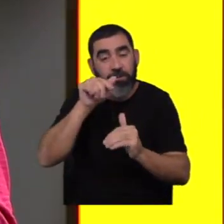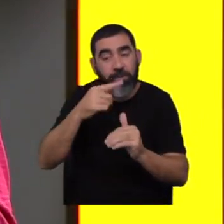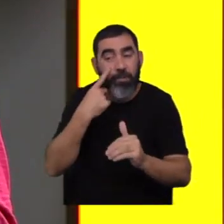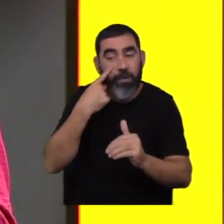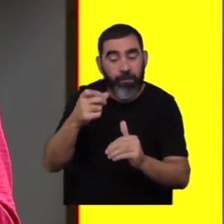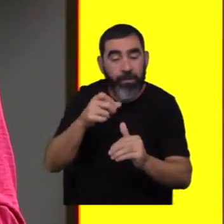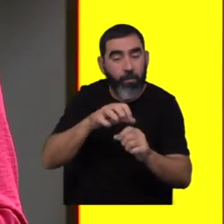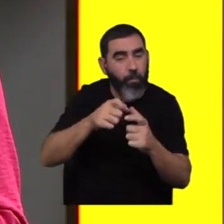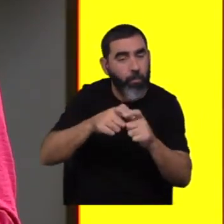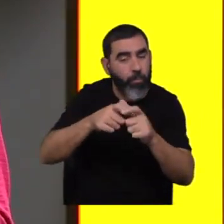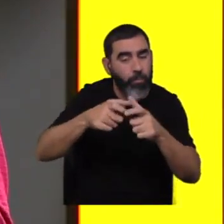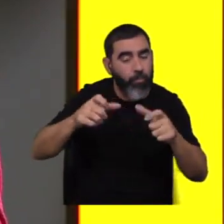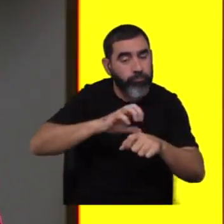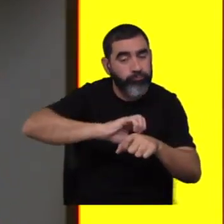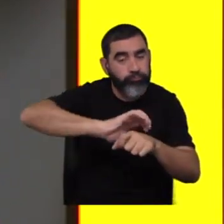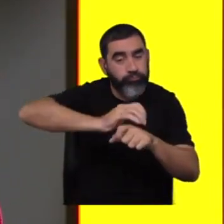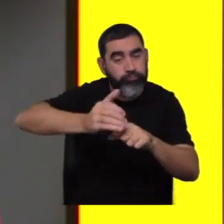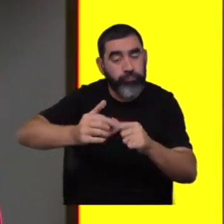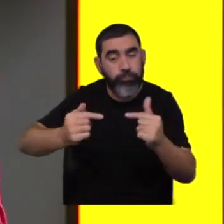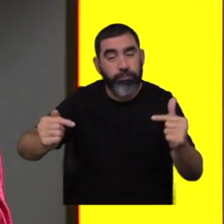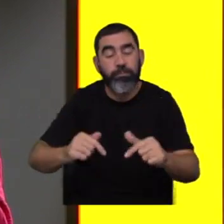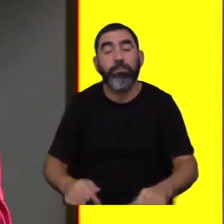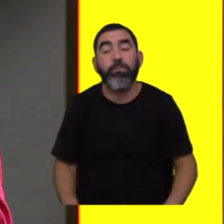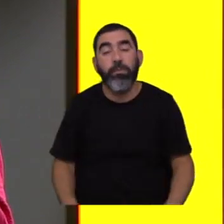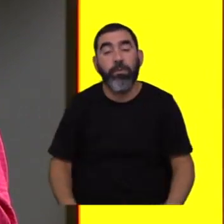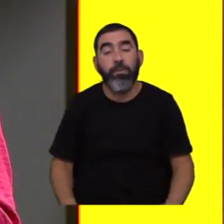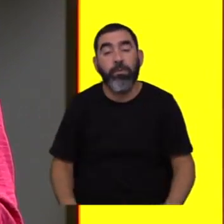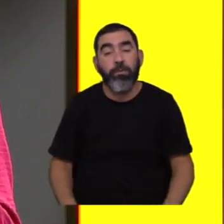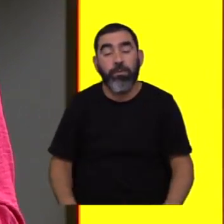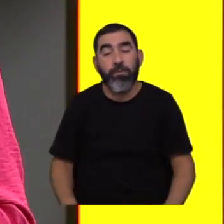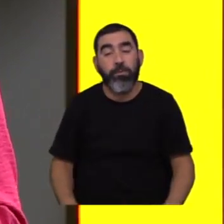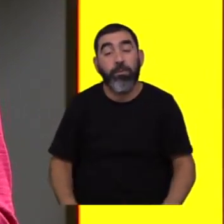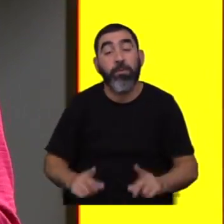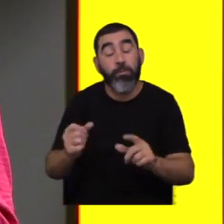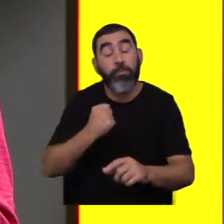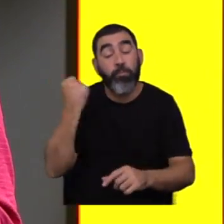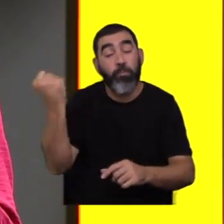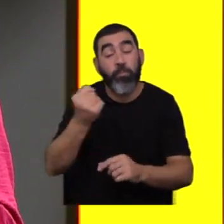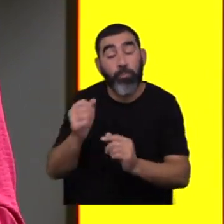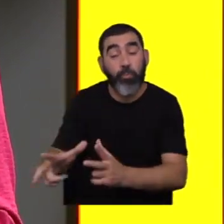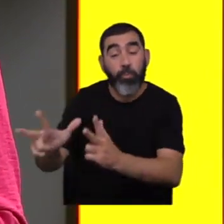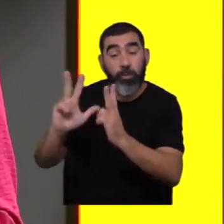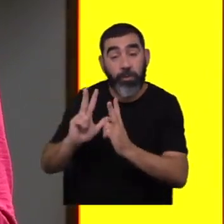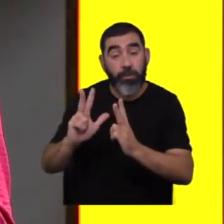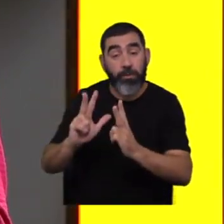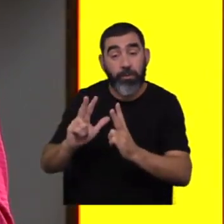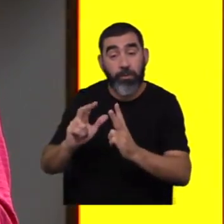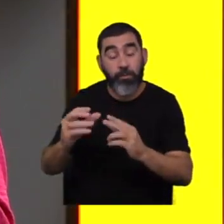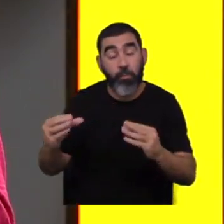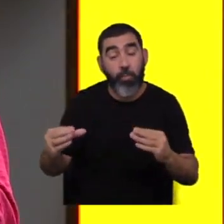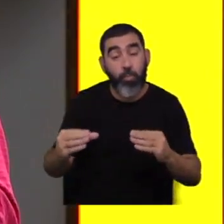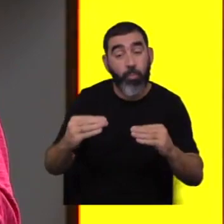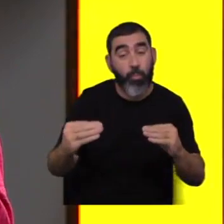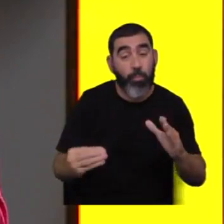poder encontrar cómo combatir estas estructuras que se forman. Y otra cosa importante que nos decía Paola es que, bueno, una vez que una prótesis